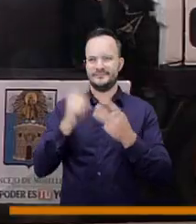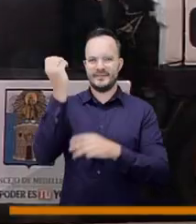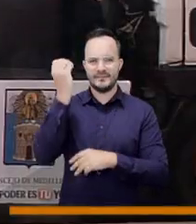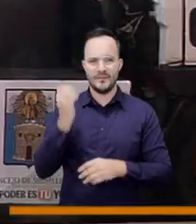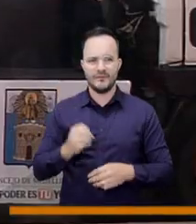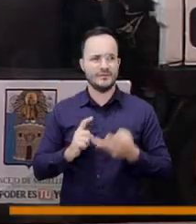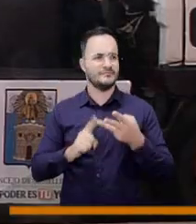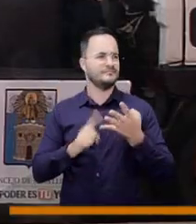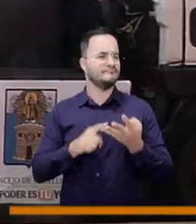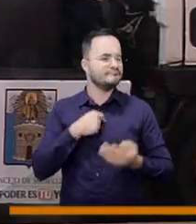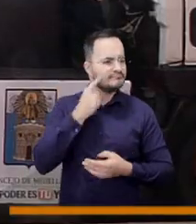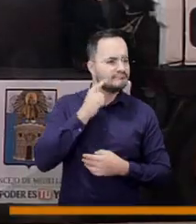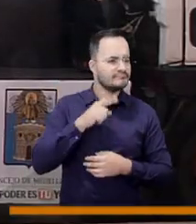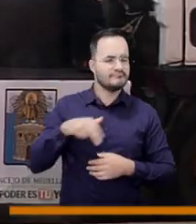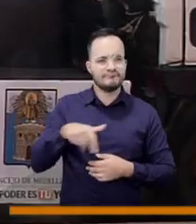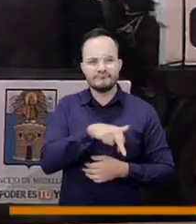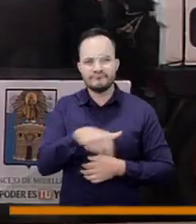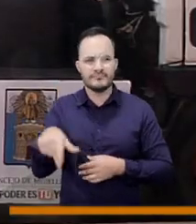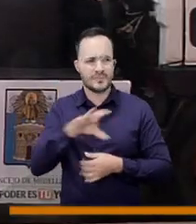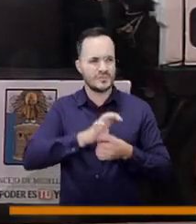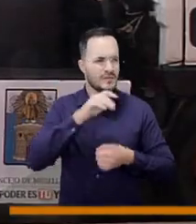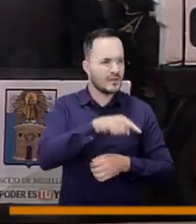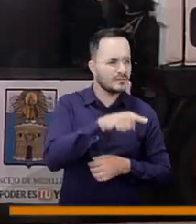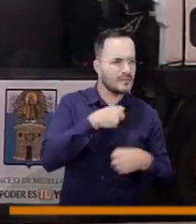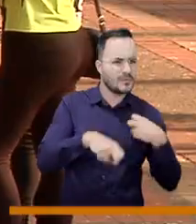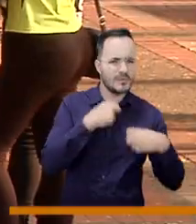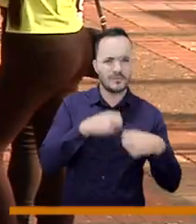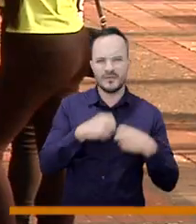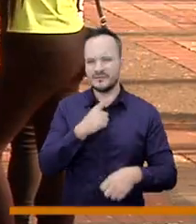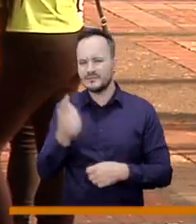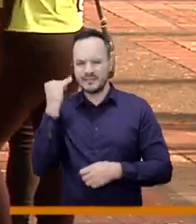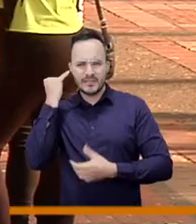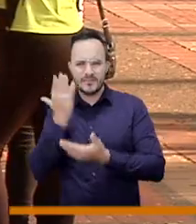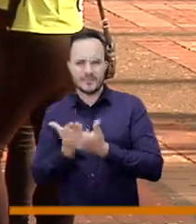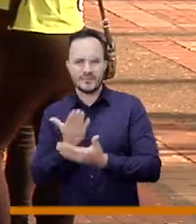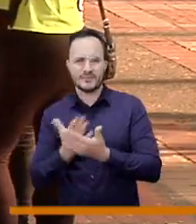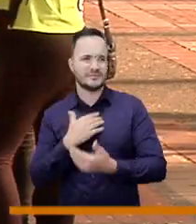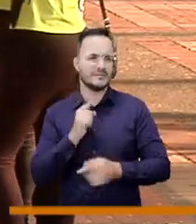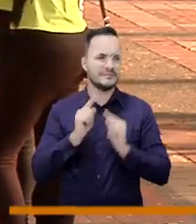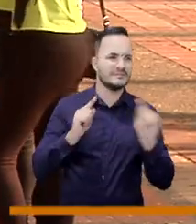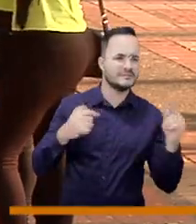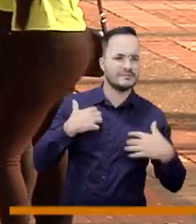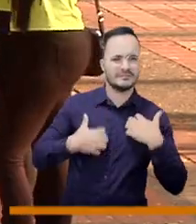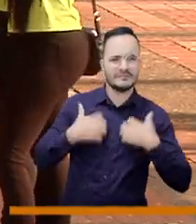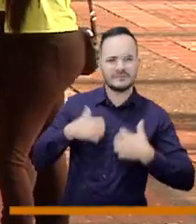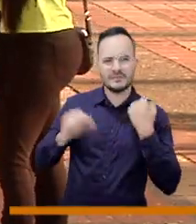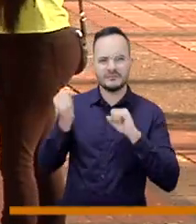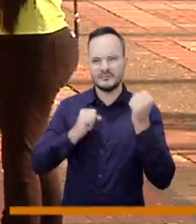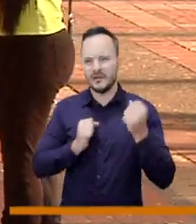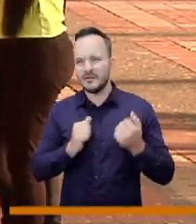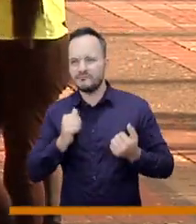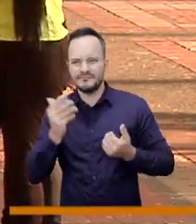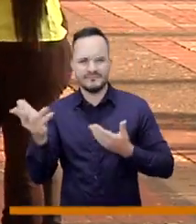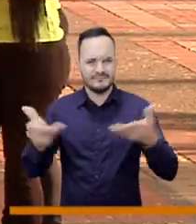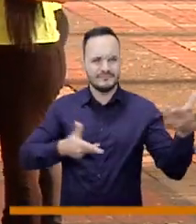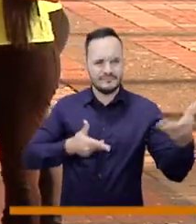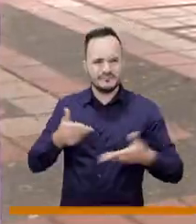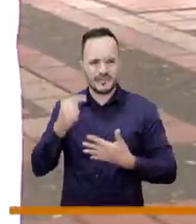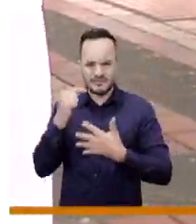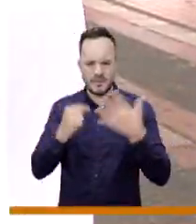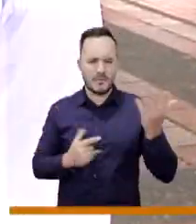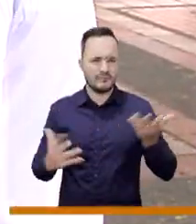andenes, en los semáforos, recorriendo la ciudad, escuchando a la gente, sus problemáticas, sus ideas, sus propuestas,